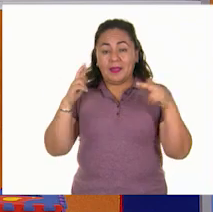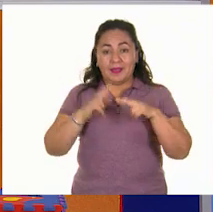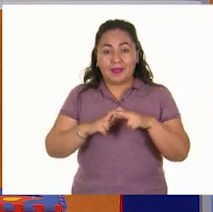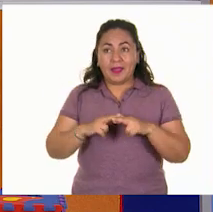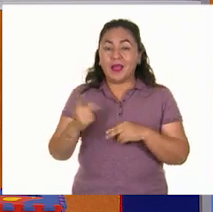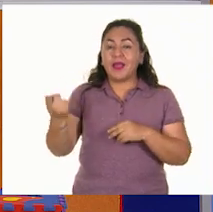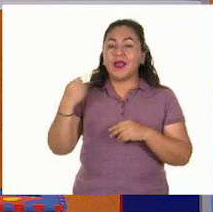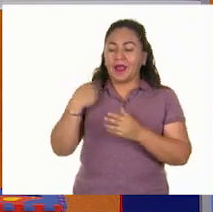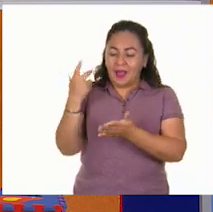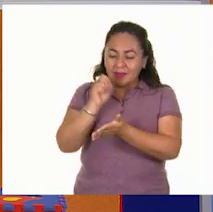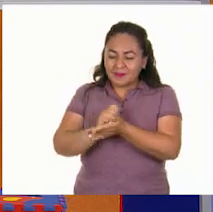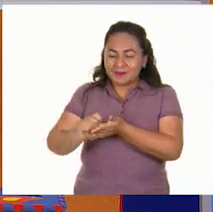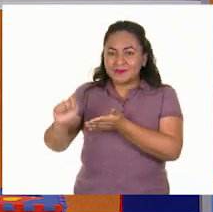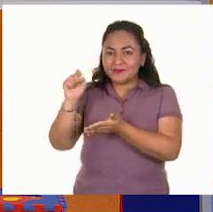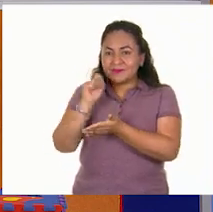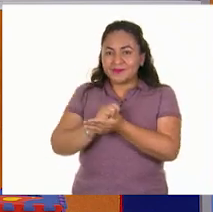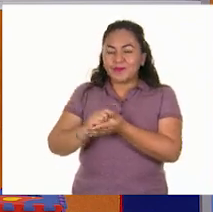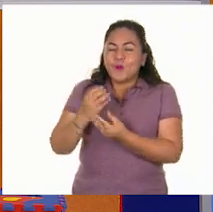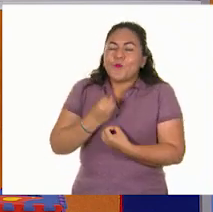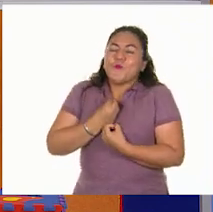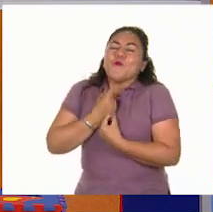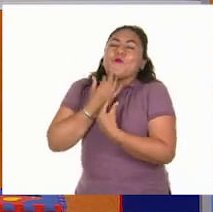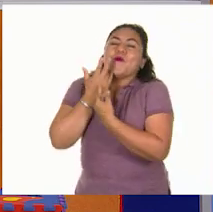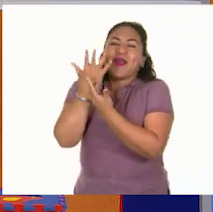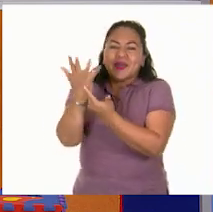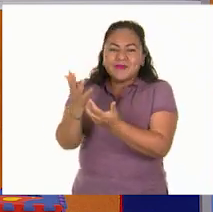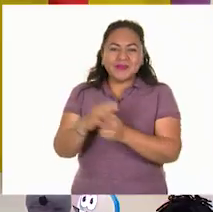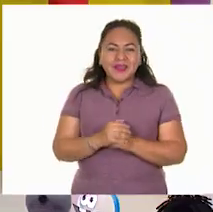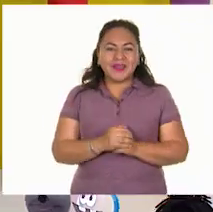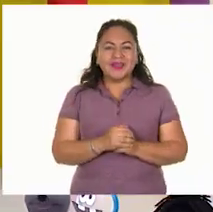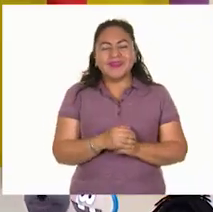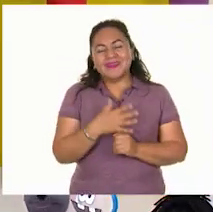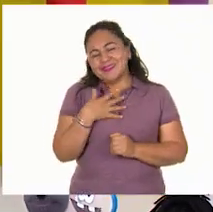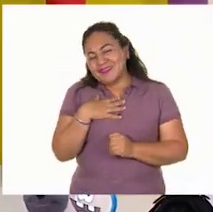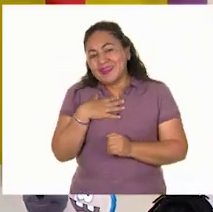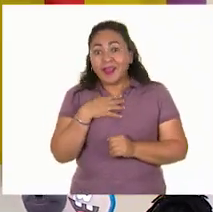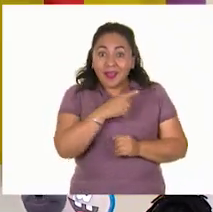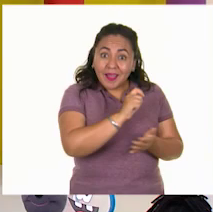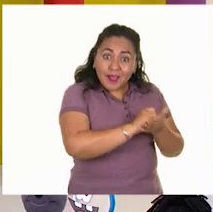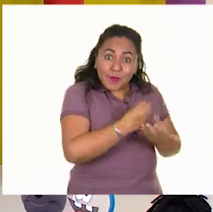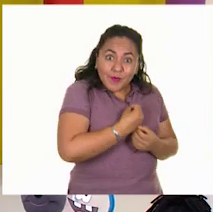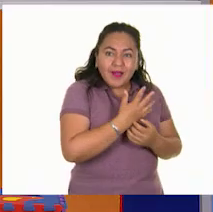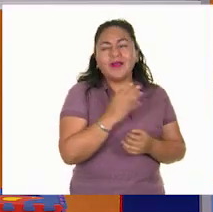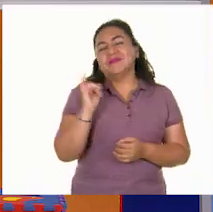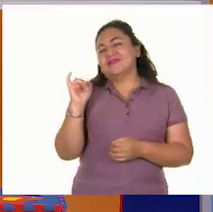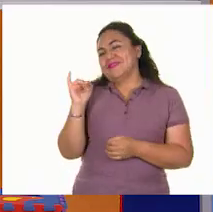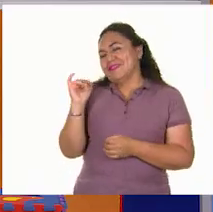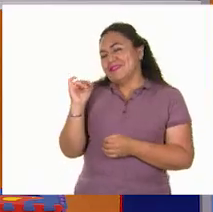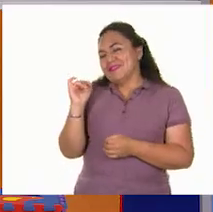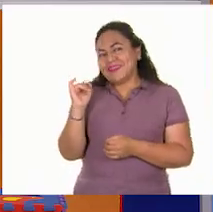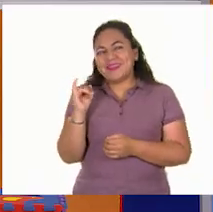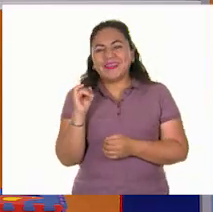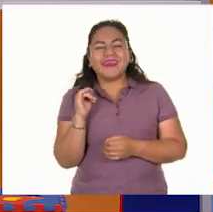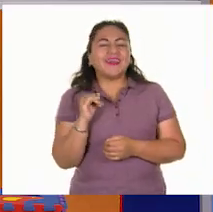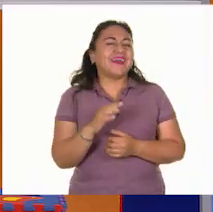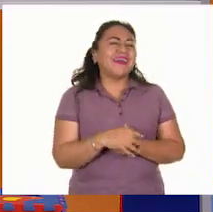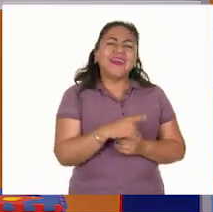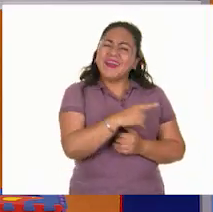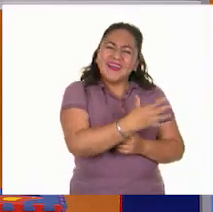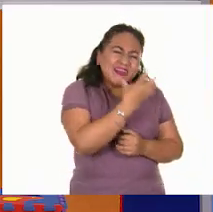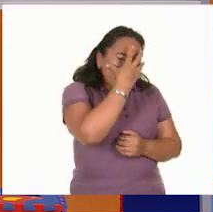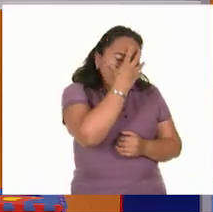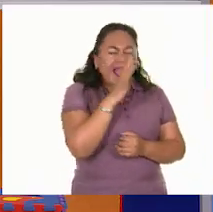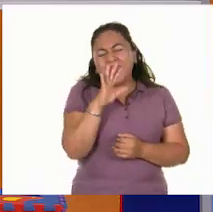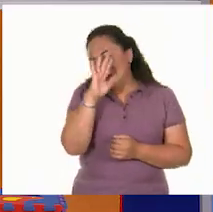me compuso un poema. ¿Te compuso un poema? Sí. ¡Ay, no te avergüences,